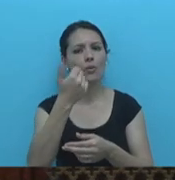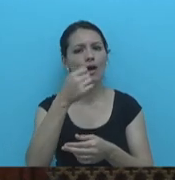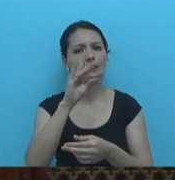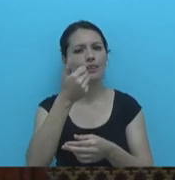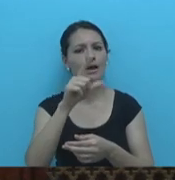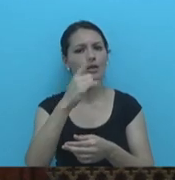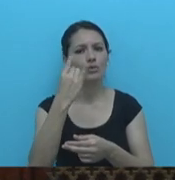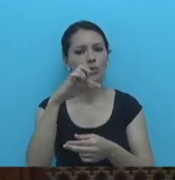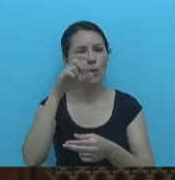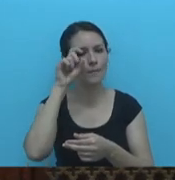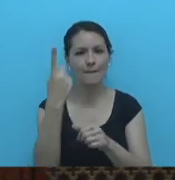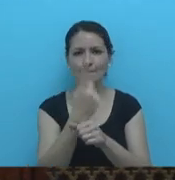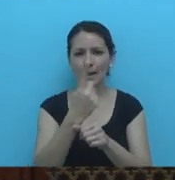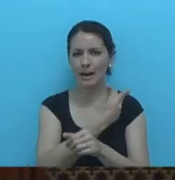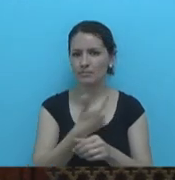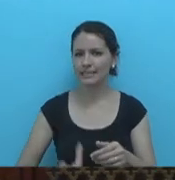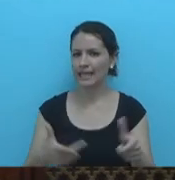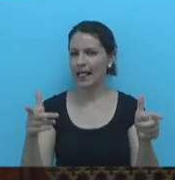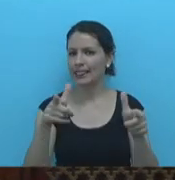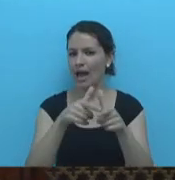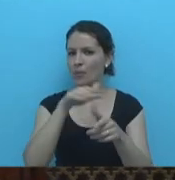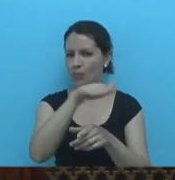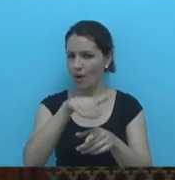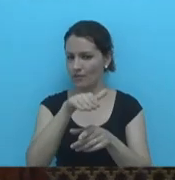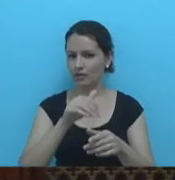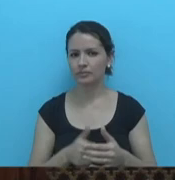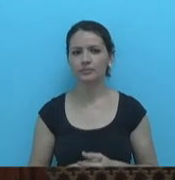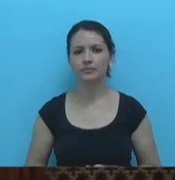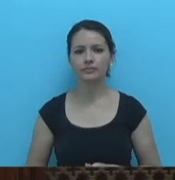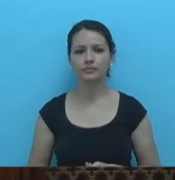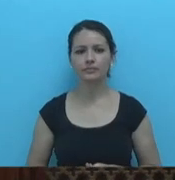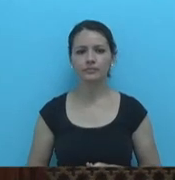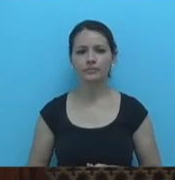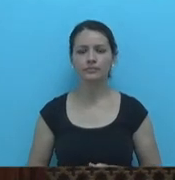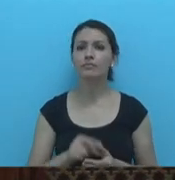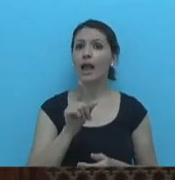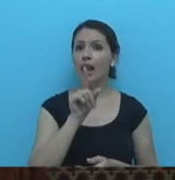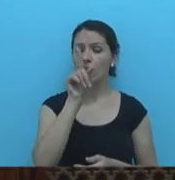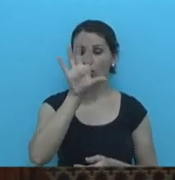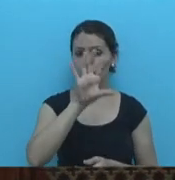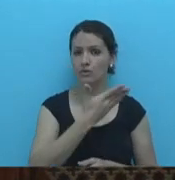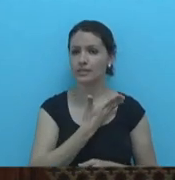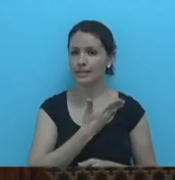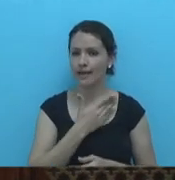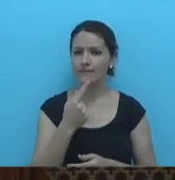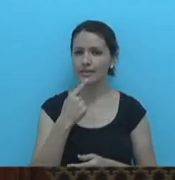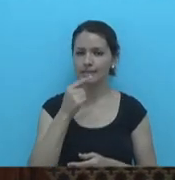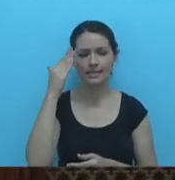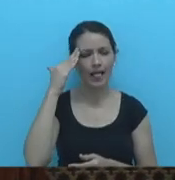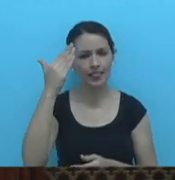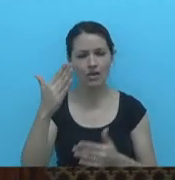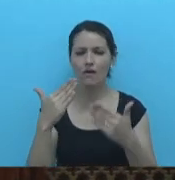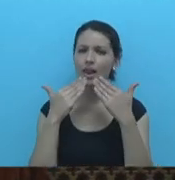comunal. El norte de Santa Fe y la provincia está dándole su adiós y un gracias enorme por todo